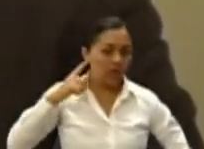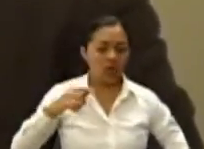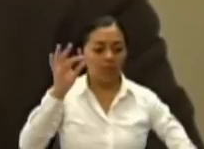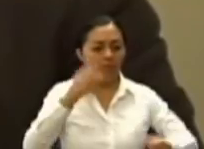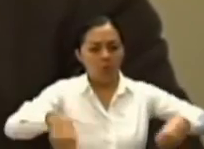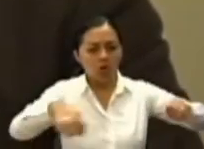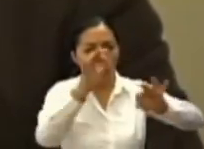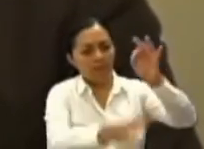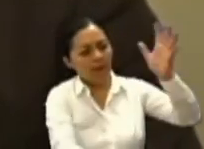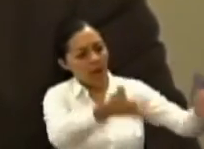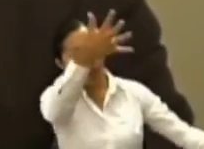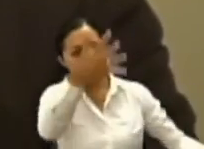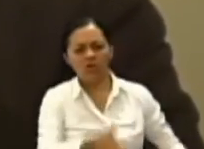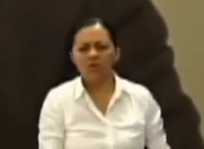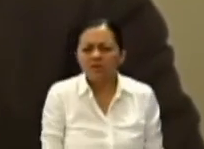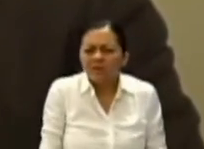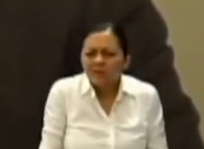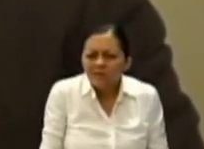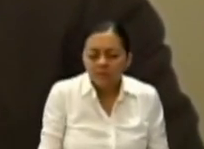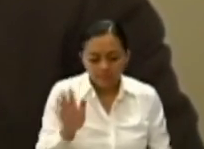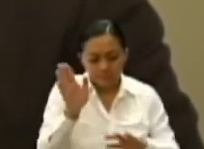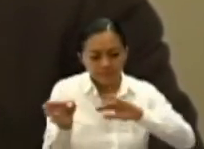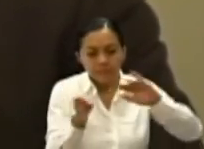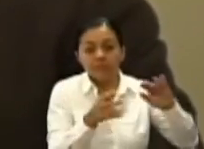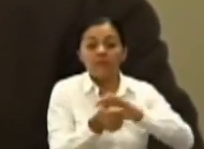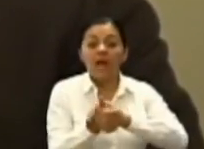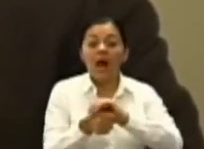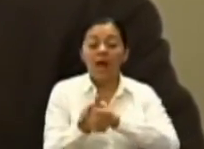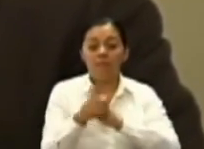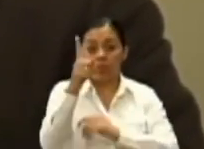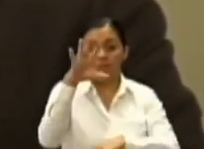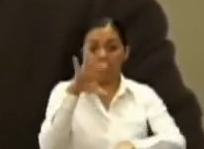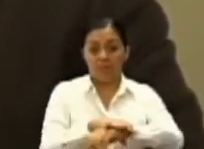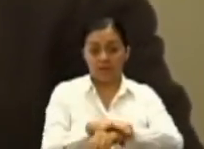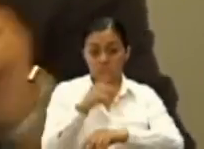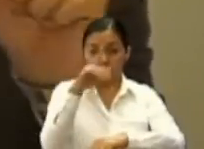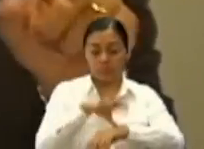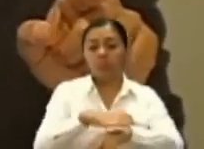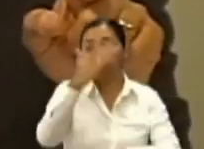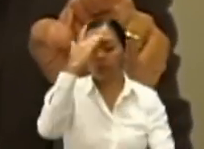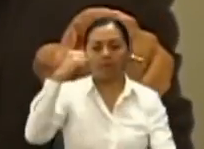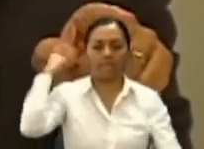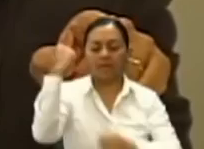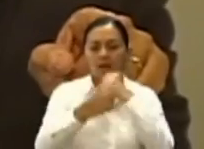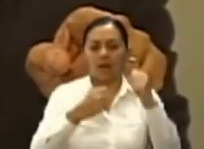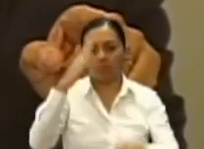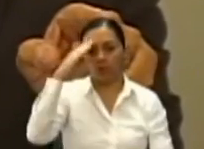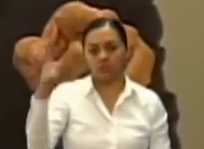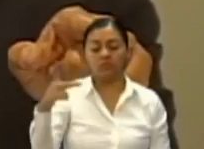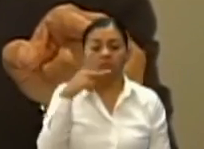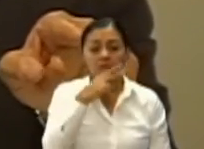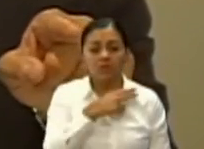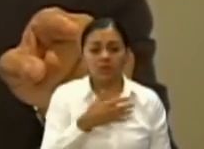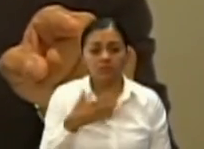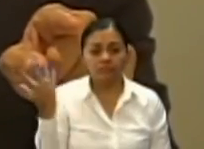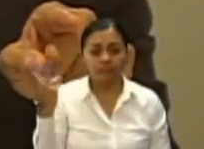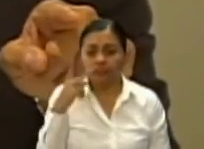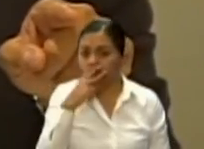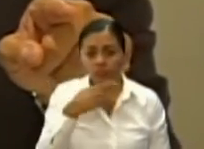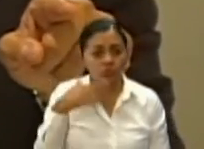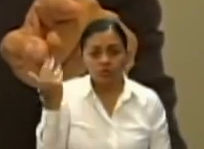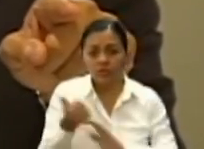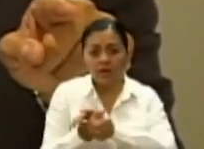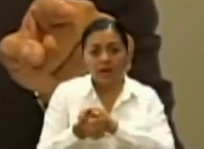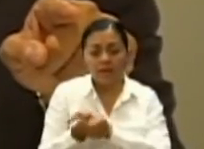motos en galápagos un detenido porque agredió a los policías y también en base a mentiras se creó se generó